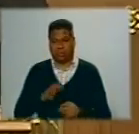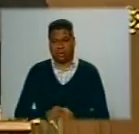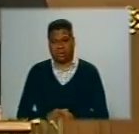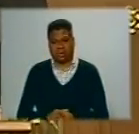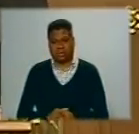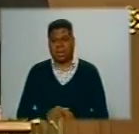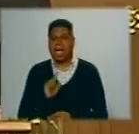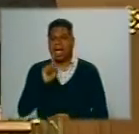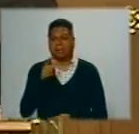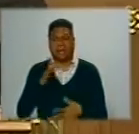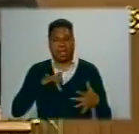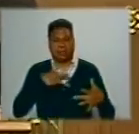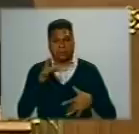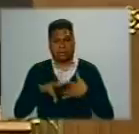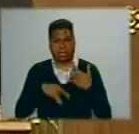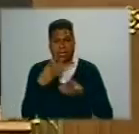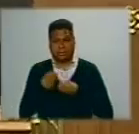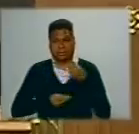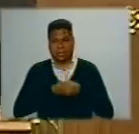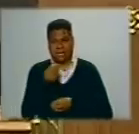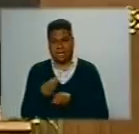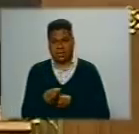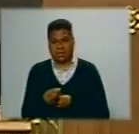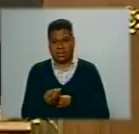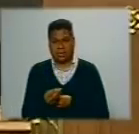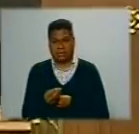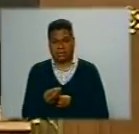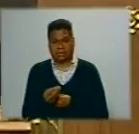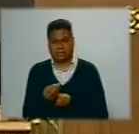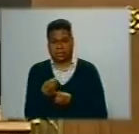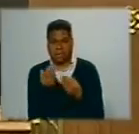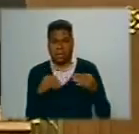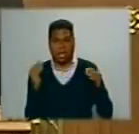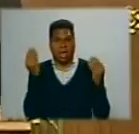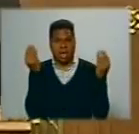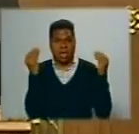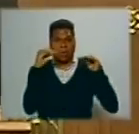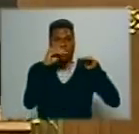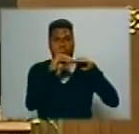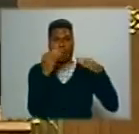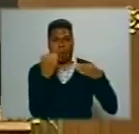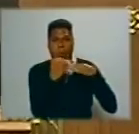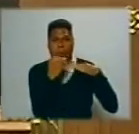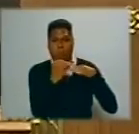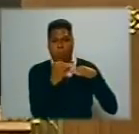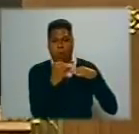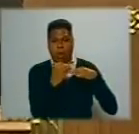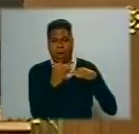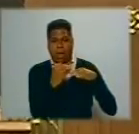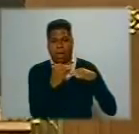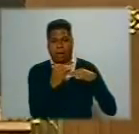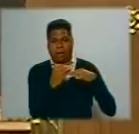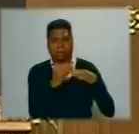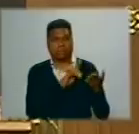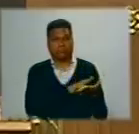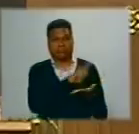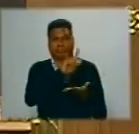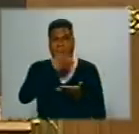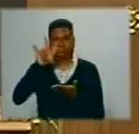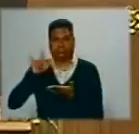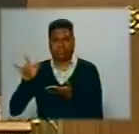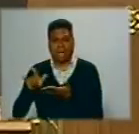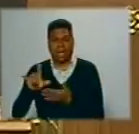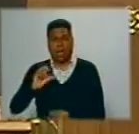haya realizado coincidiendo con la gira del señor Tillerson,